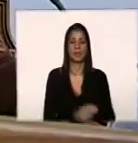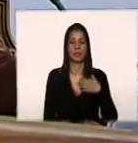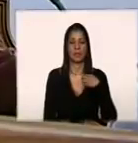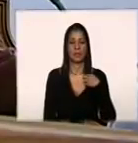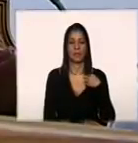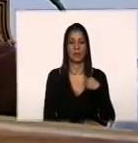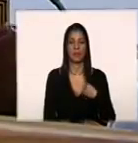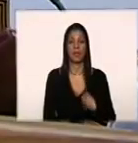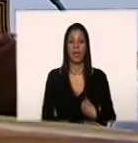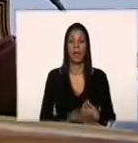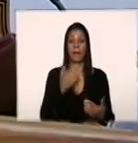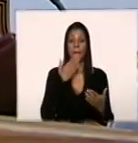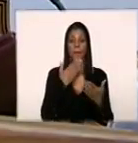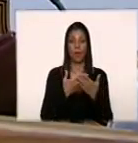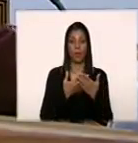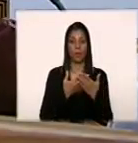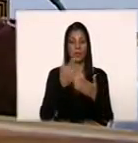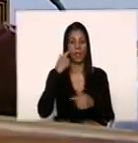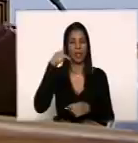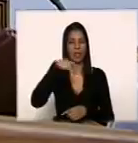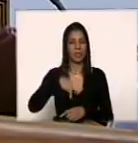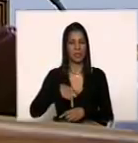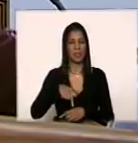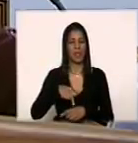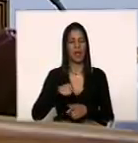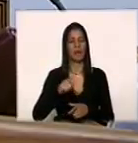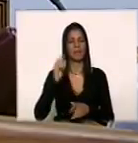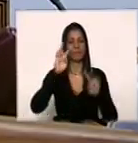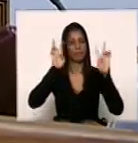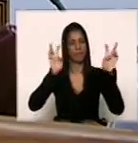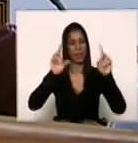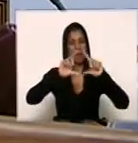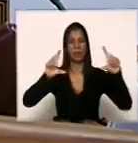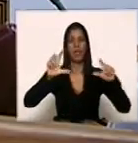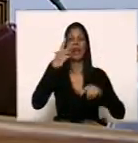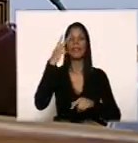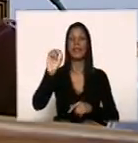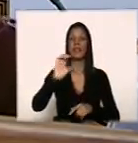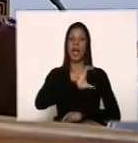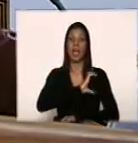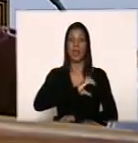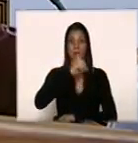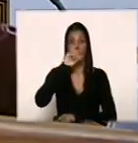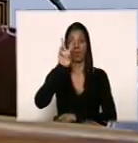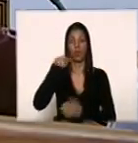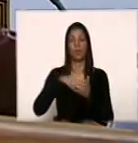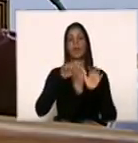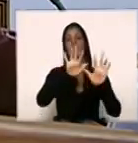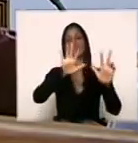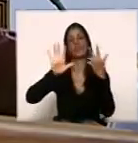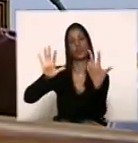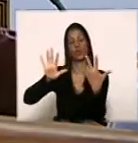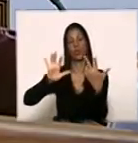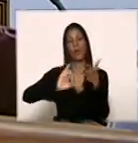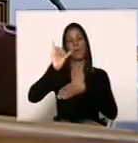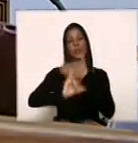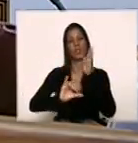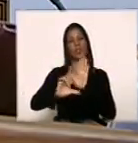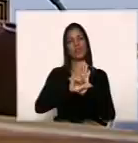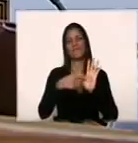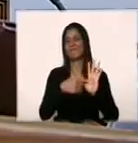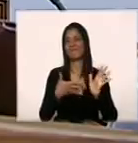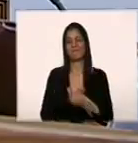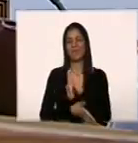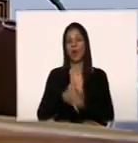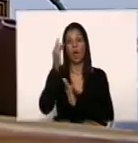Propuesta del orden del día de la sesión ordinaria del 30 de enero de 2018. Proyecto de ley constitucional de